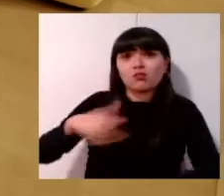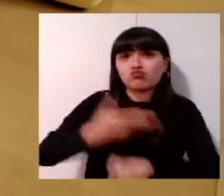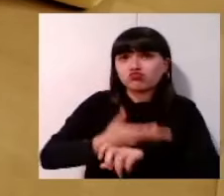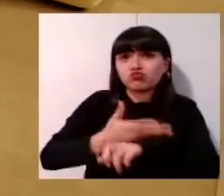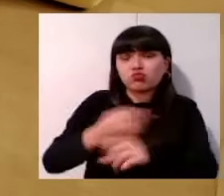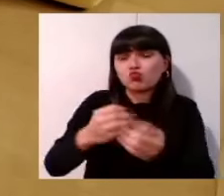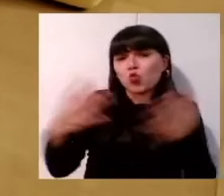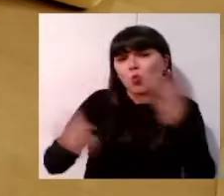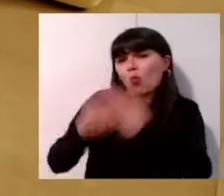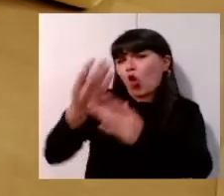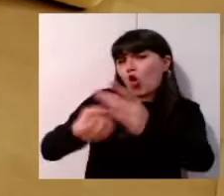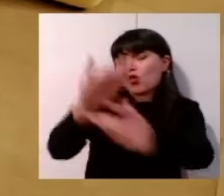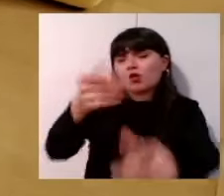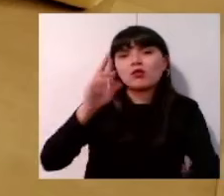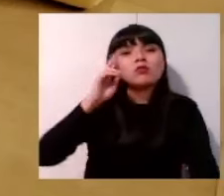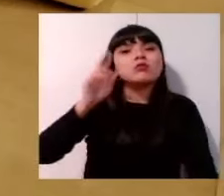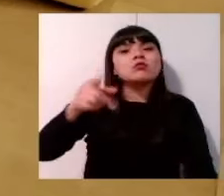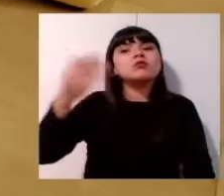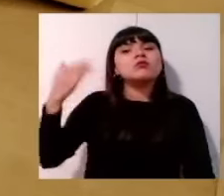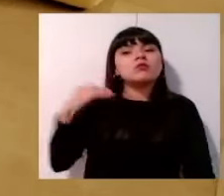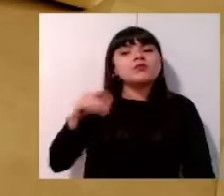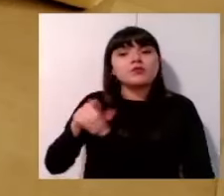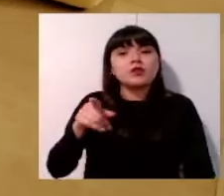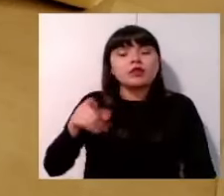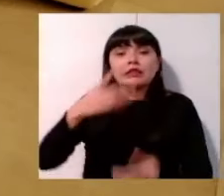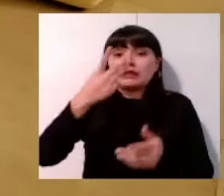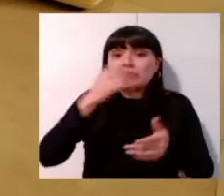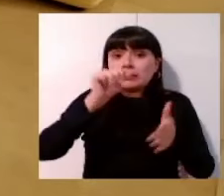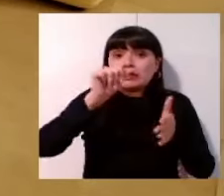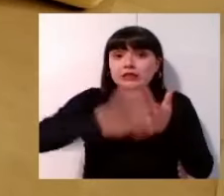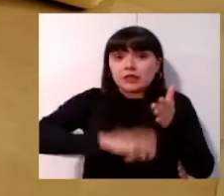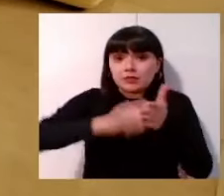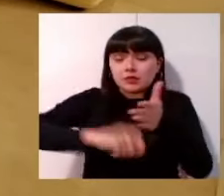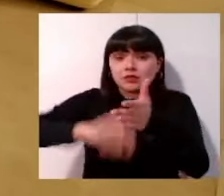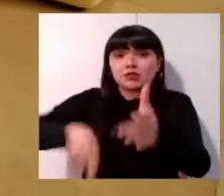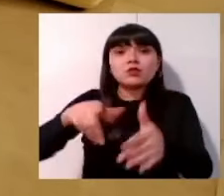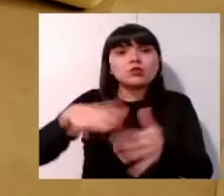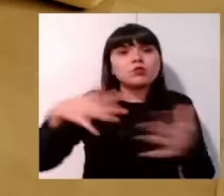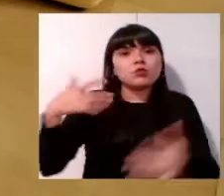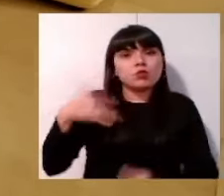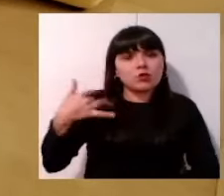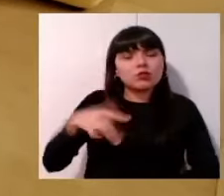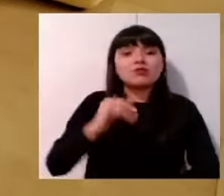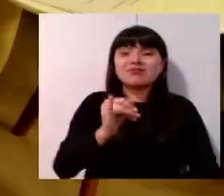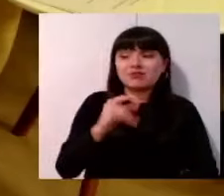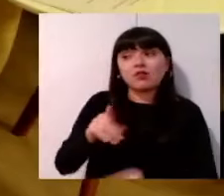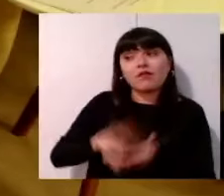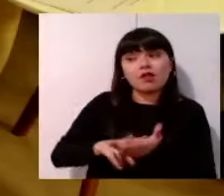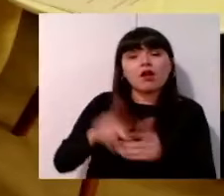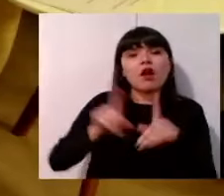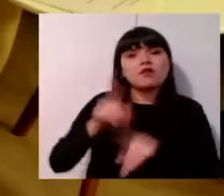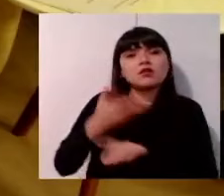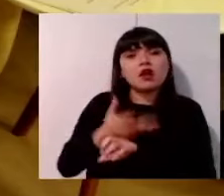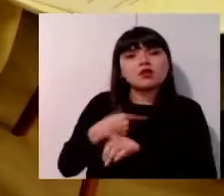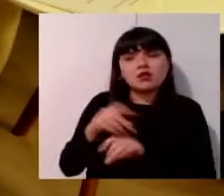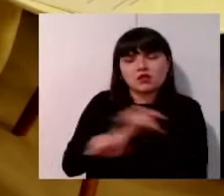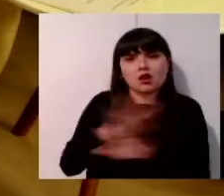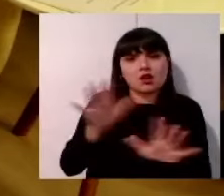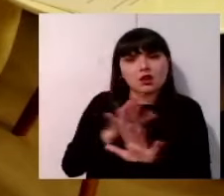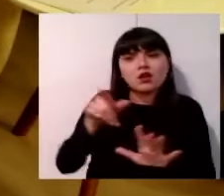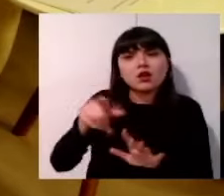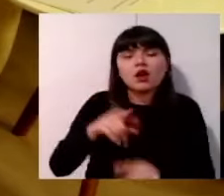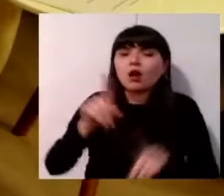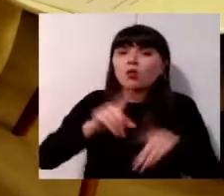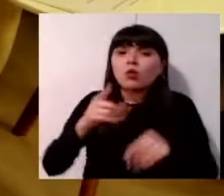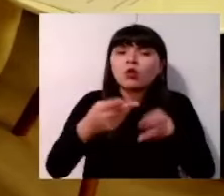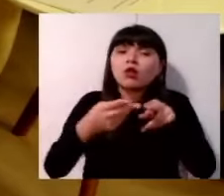6 meses que duerman en su cuna, eso es súper importante, porque incluso hemos visto tragedias de mamás que se quedan dormidas y aplastan a las guaguitas, porque ya el cansancio,